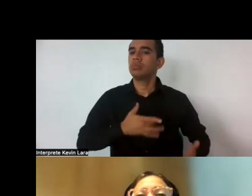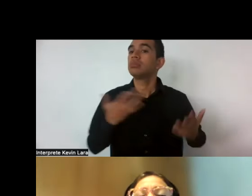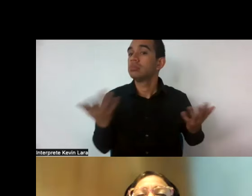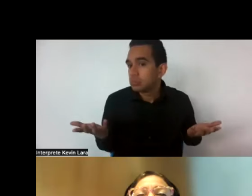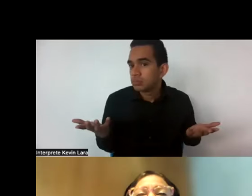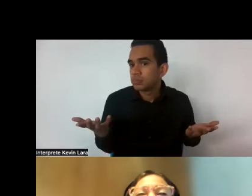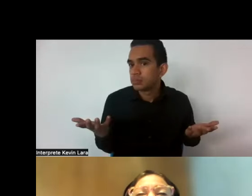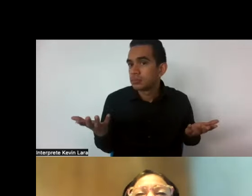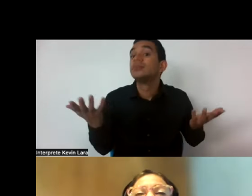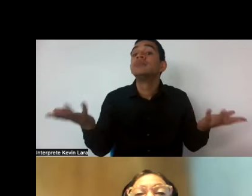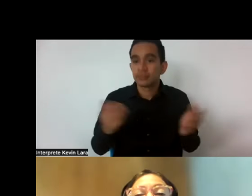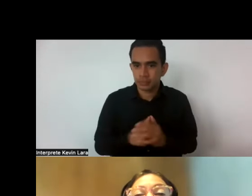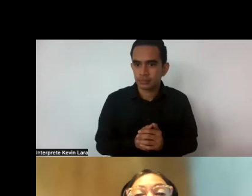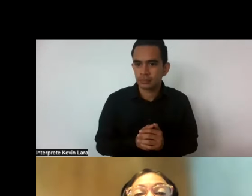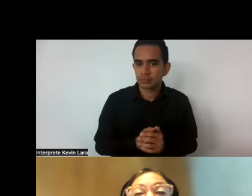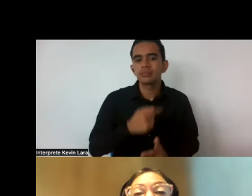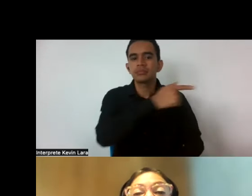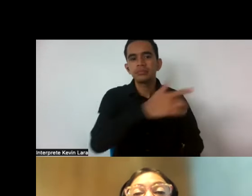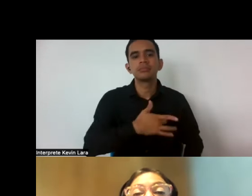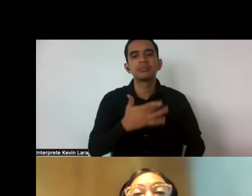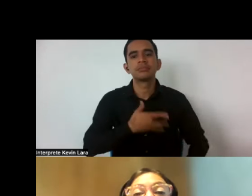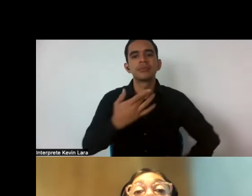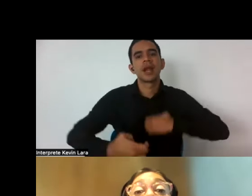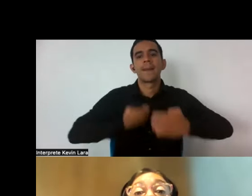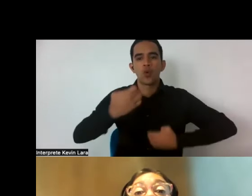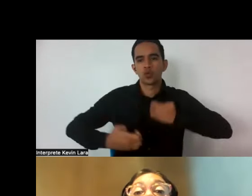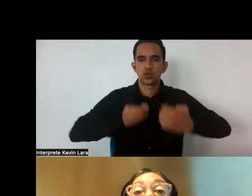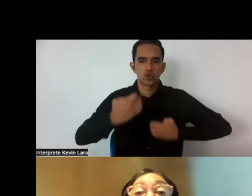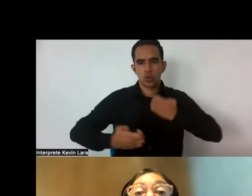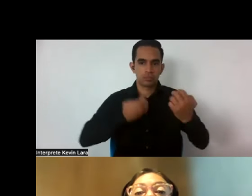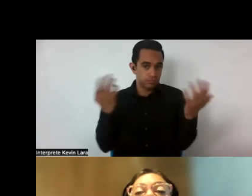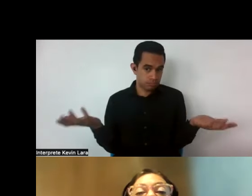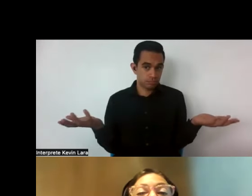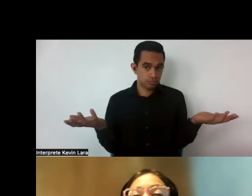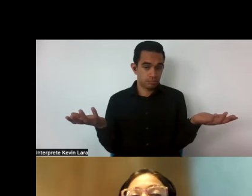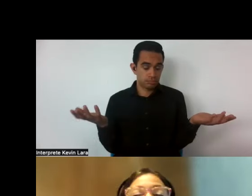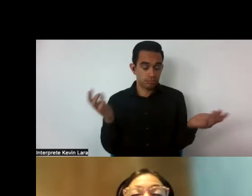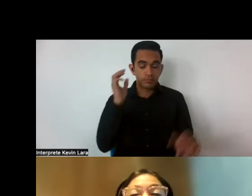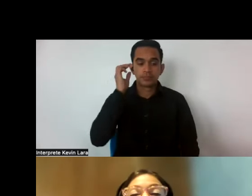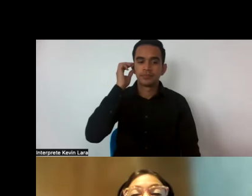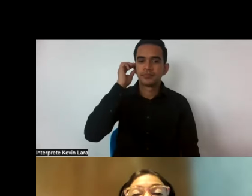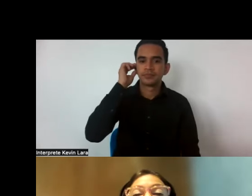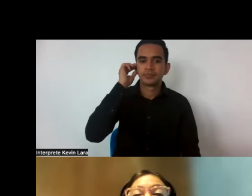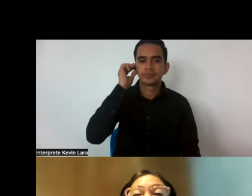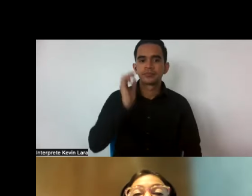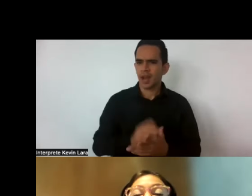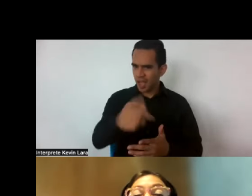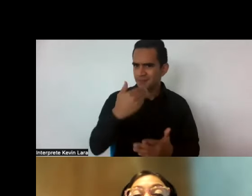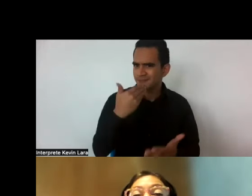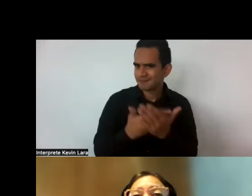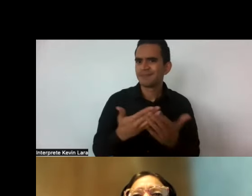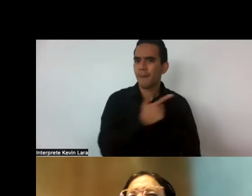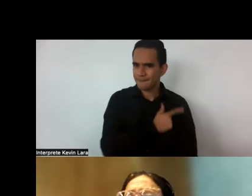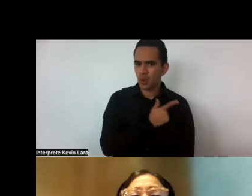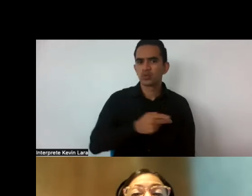A ver, vamos a ver qué tenemos en el chat. Habemos hablantes, me gusta, me encanta, buenísimo. A